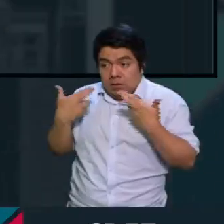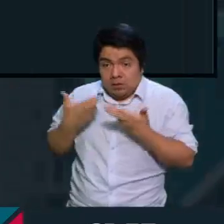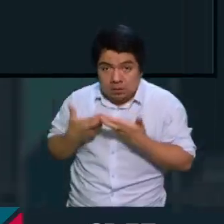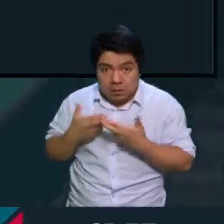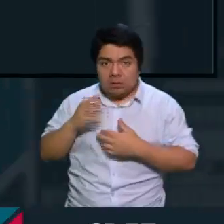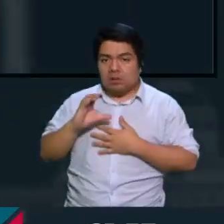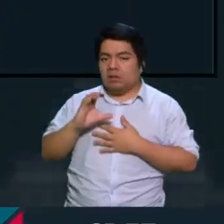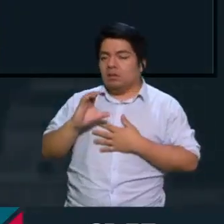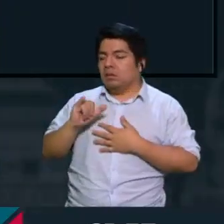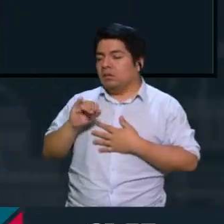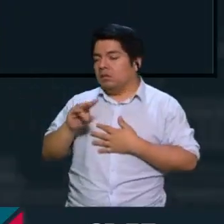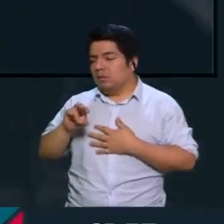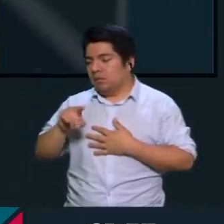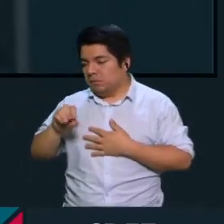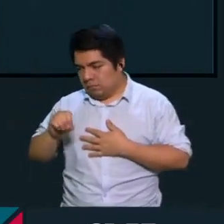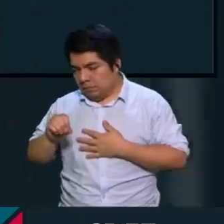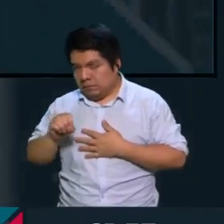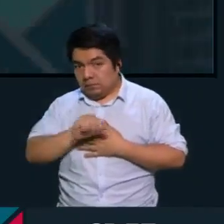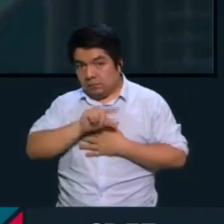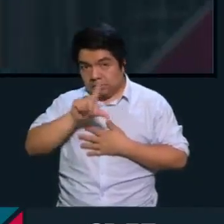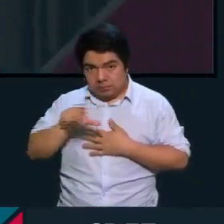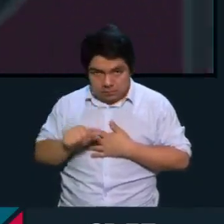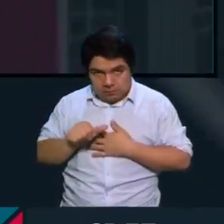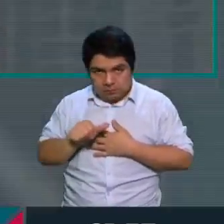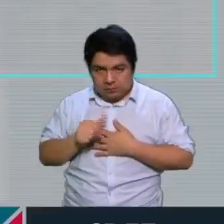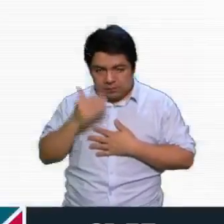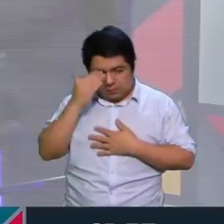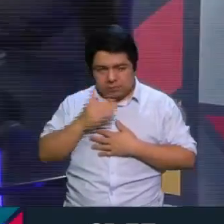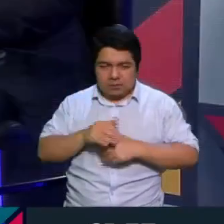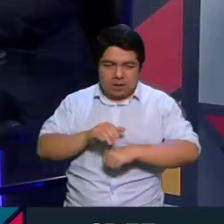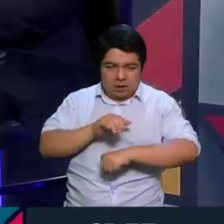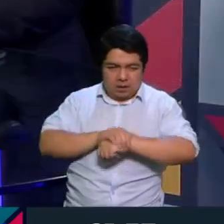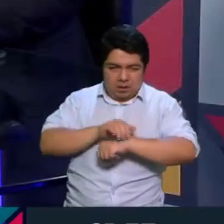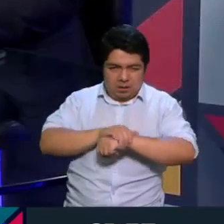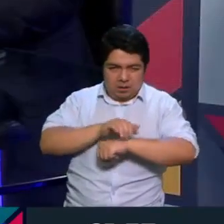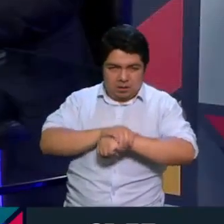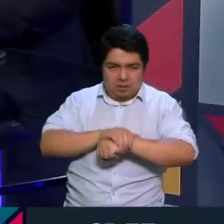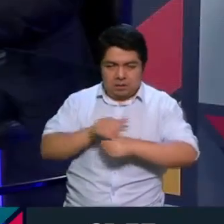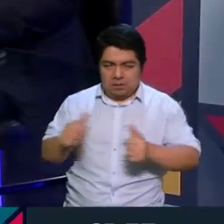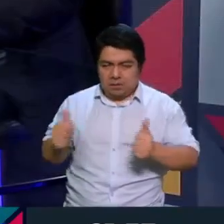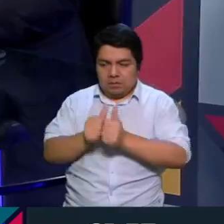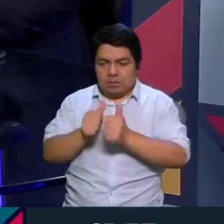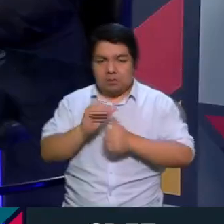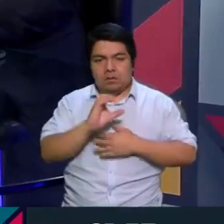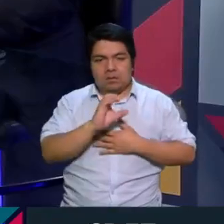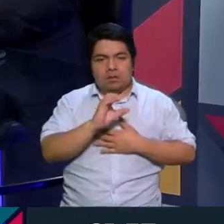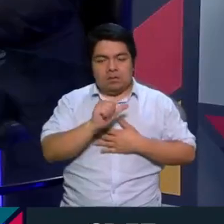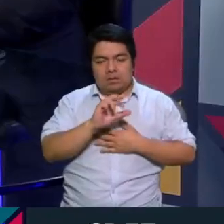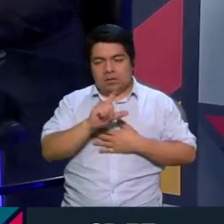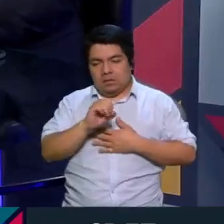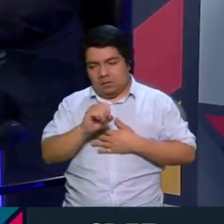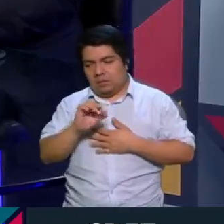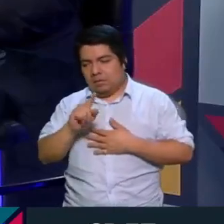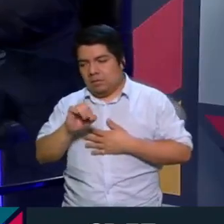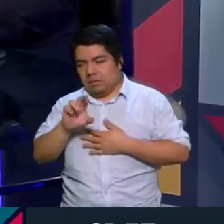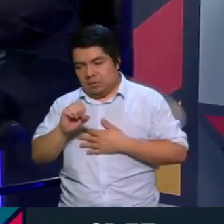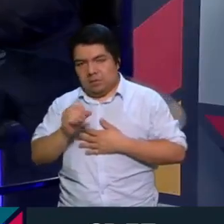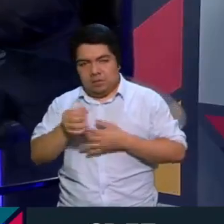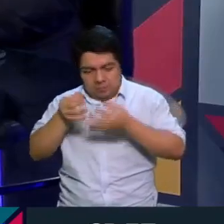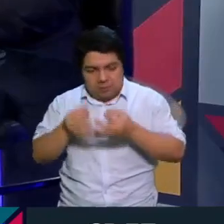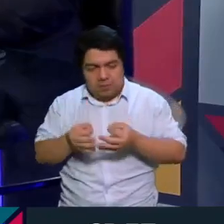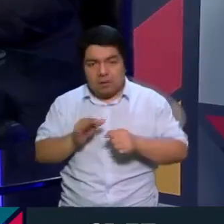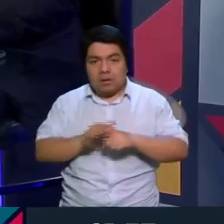y luego después la relación pues amistosa con Carlos Pellicer, determinante, ¿no?